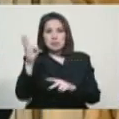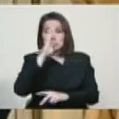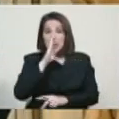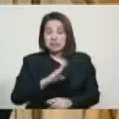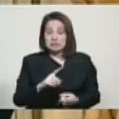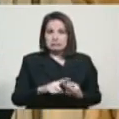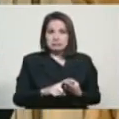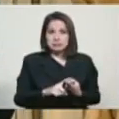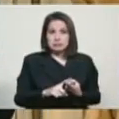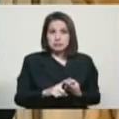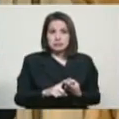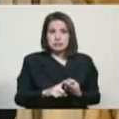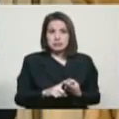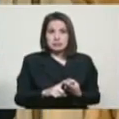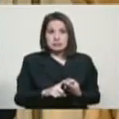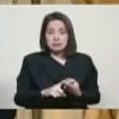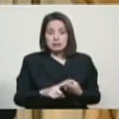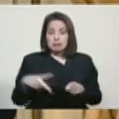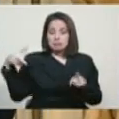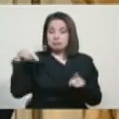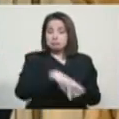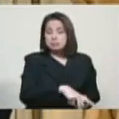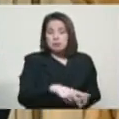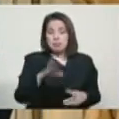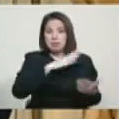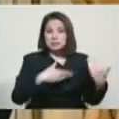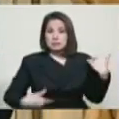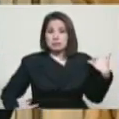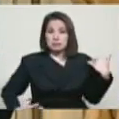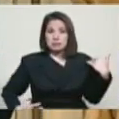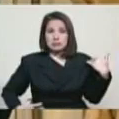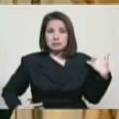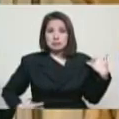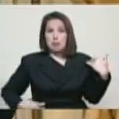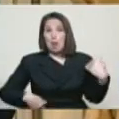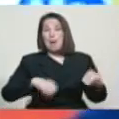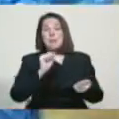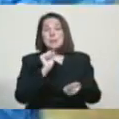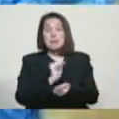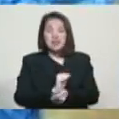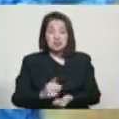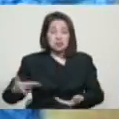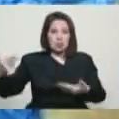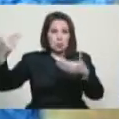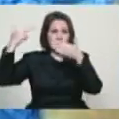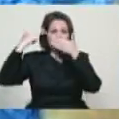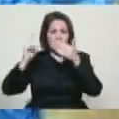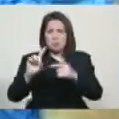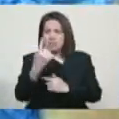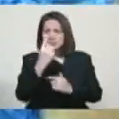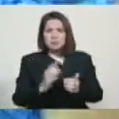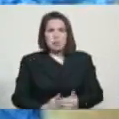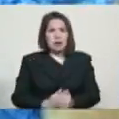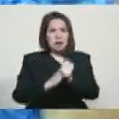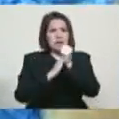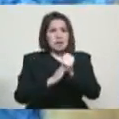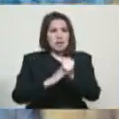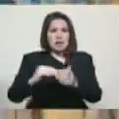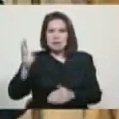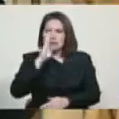Brasil, derrocada una presidenta, preso y secuestrado el principal líder de ese